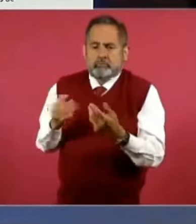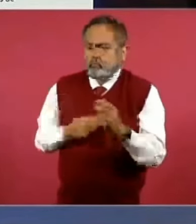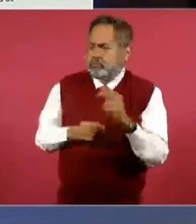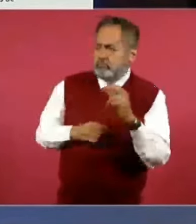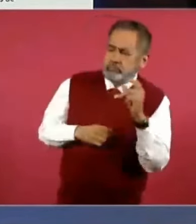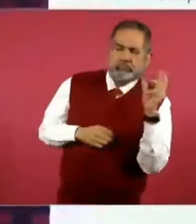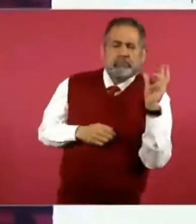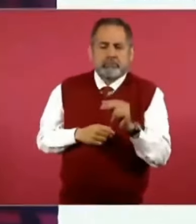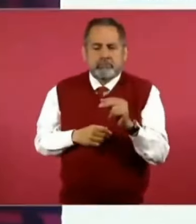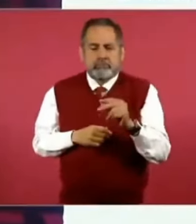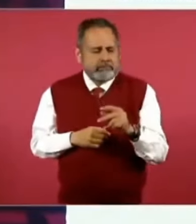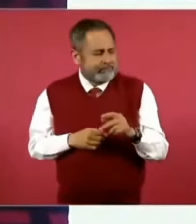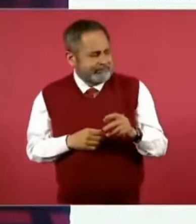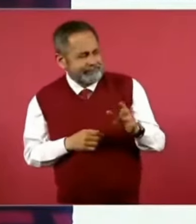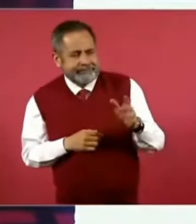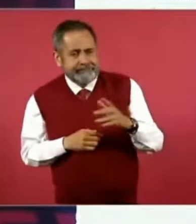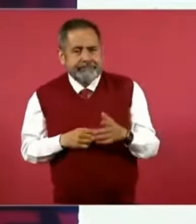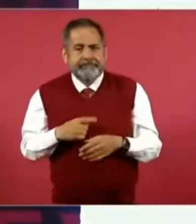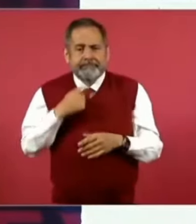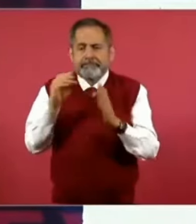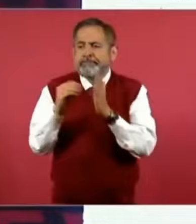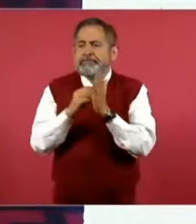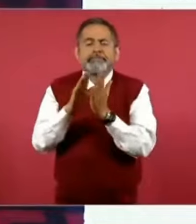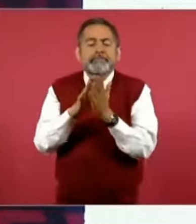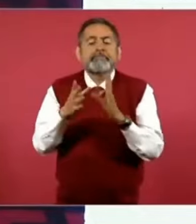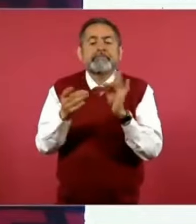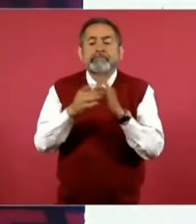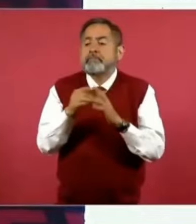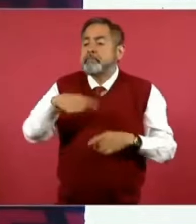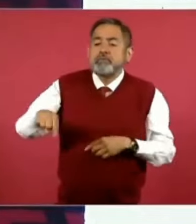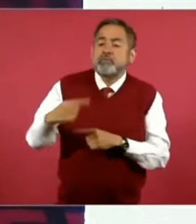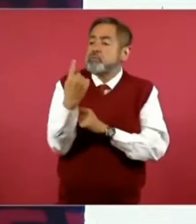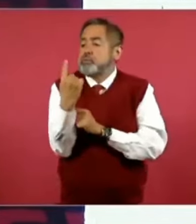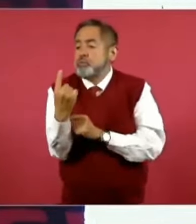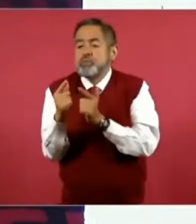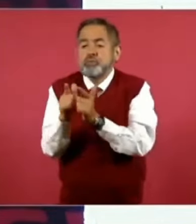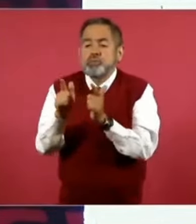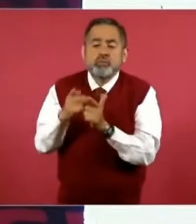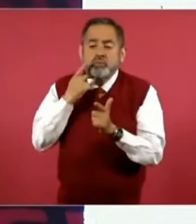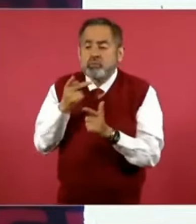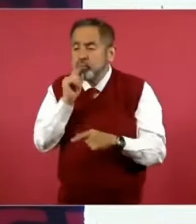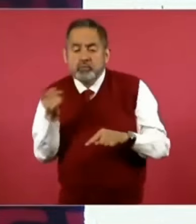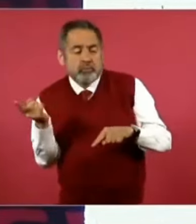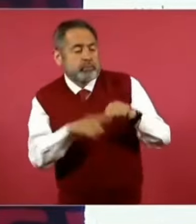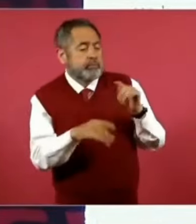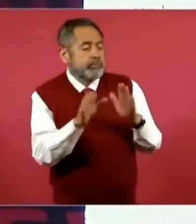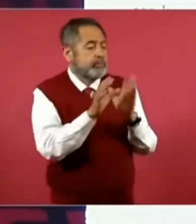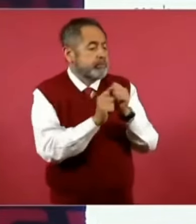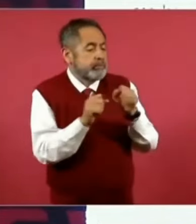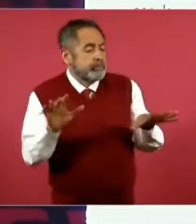claramente que ninguna fuerza política por sí sola no puede reformar la